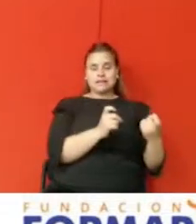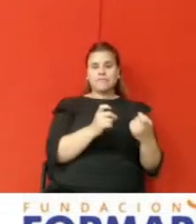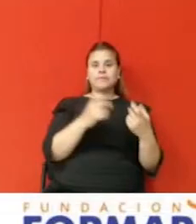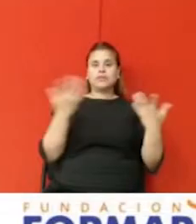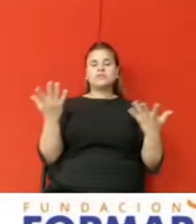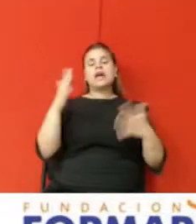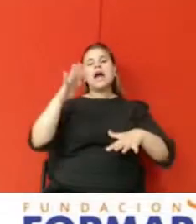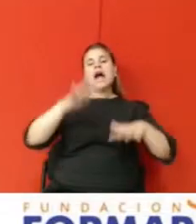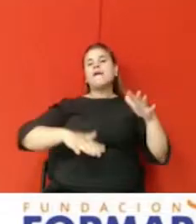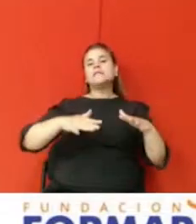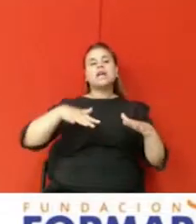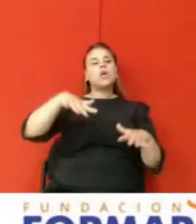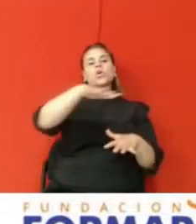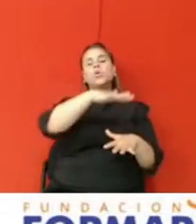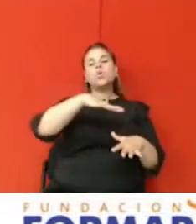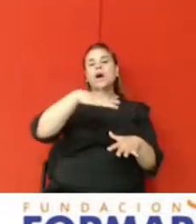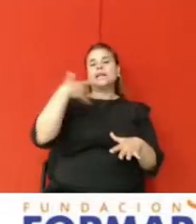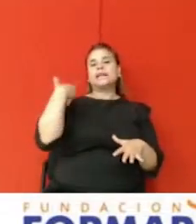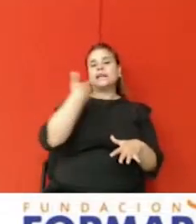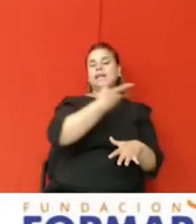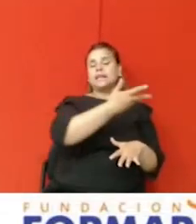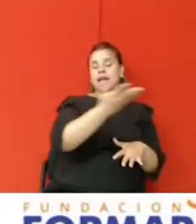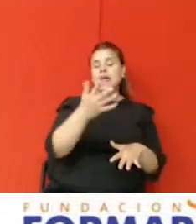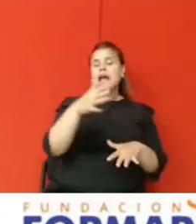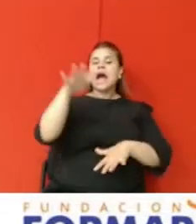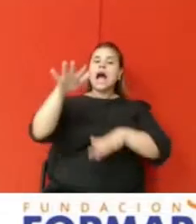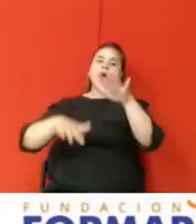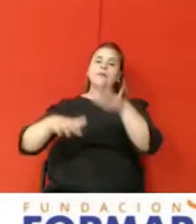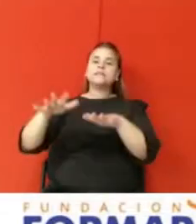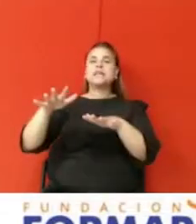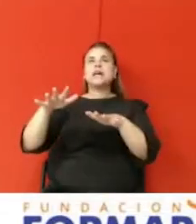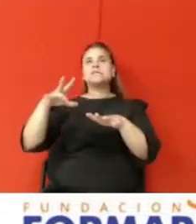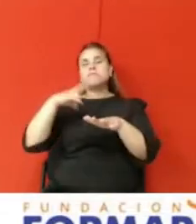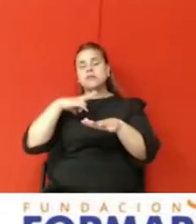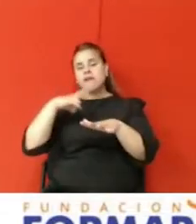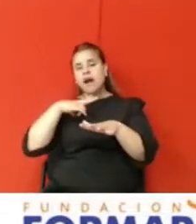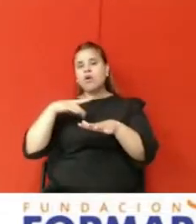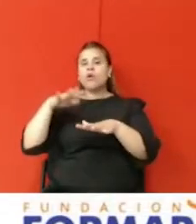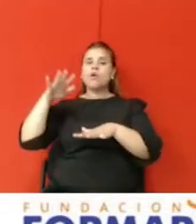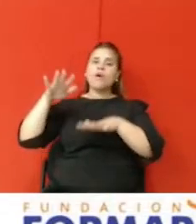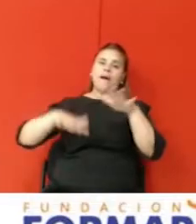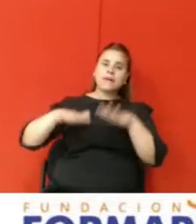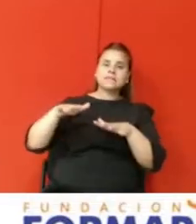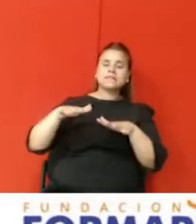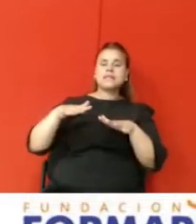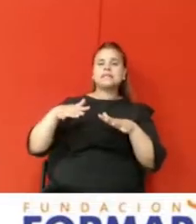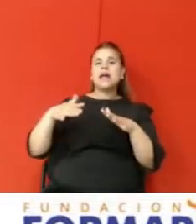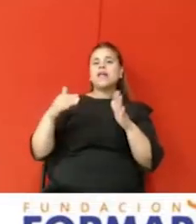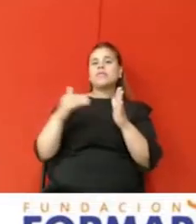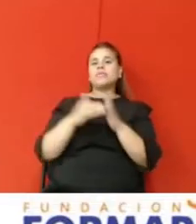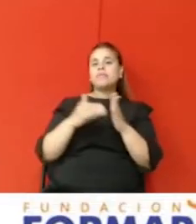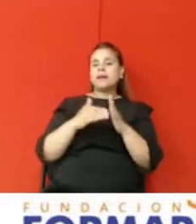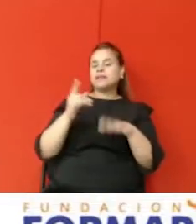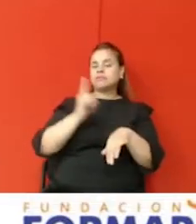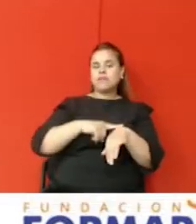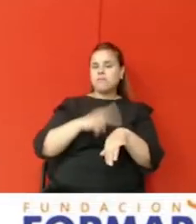sala general, otras veces en otras instituciones de menor complejidad, y otras veces, hace poco